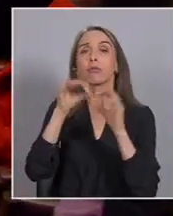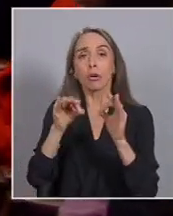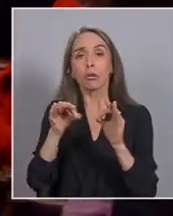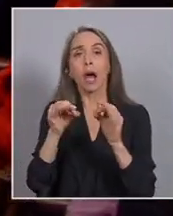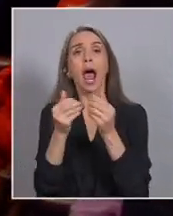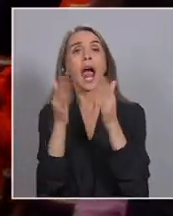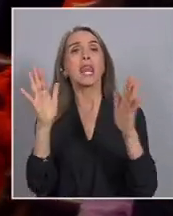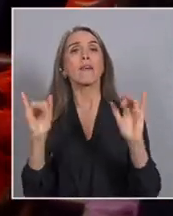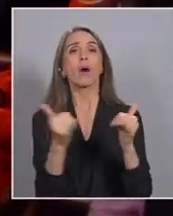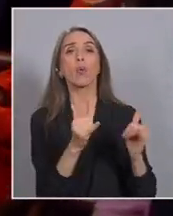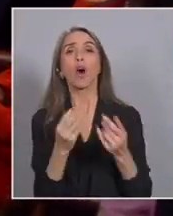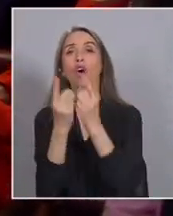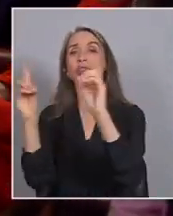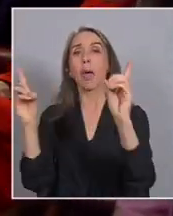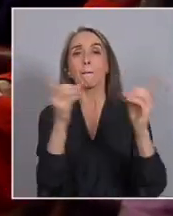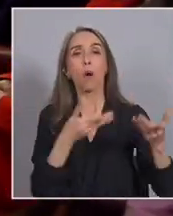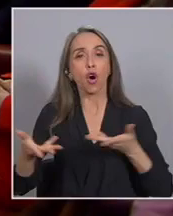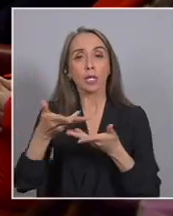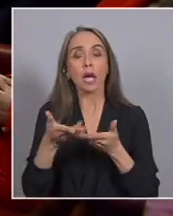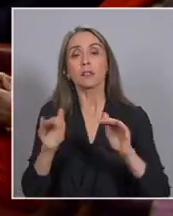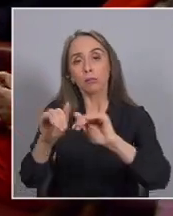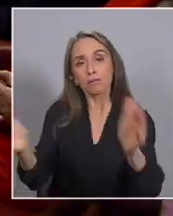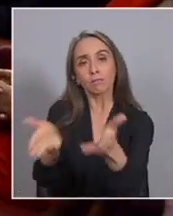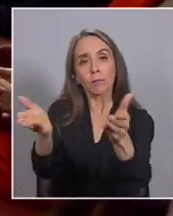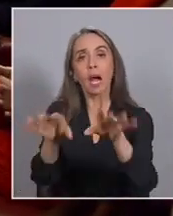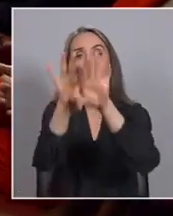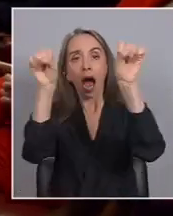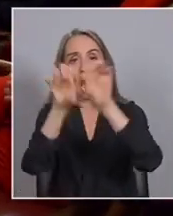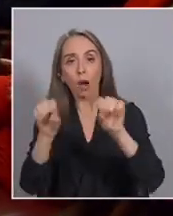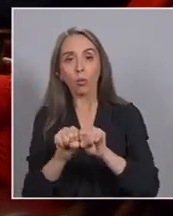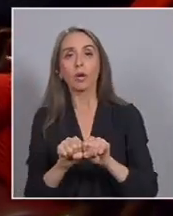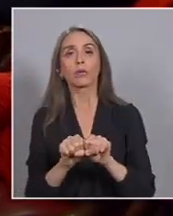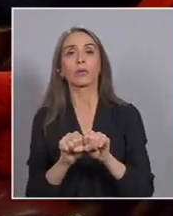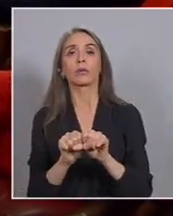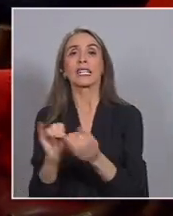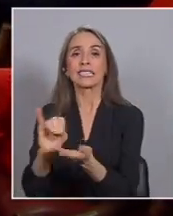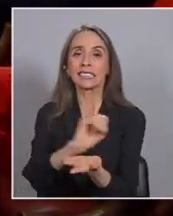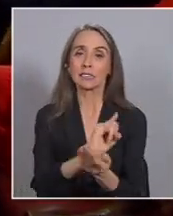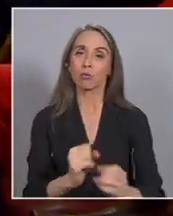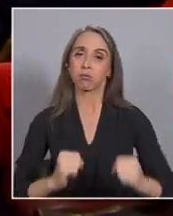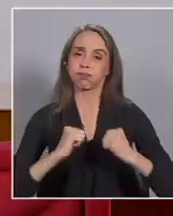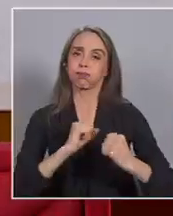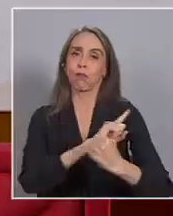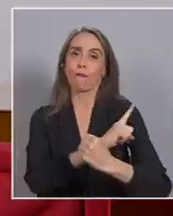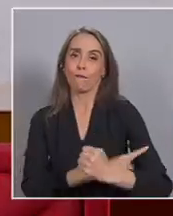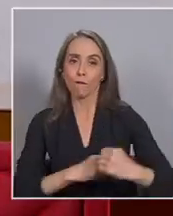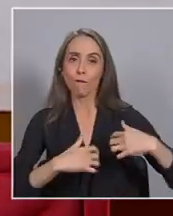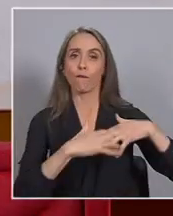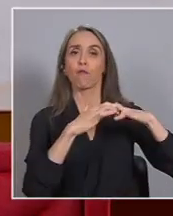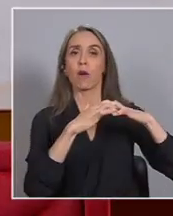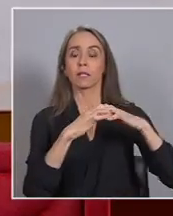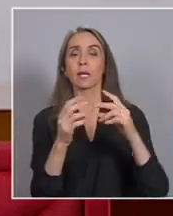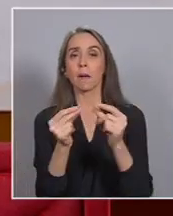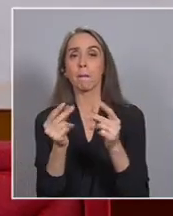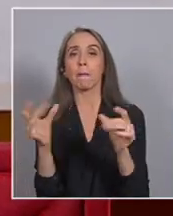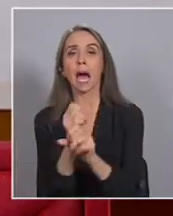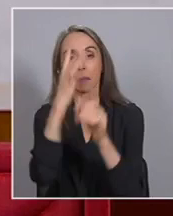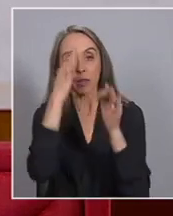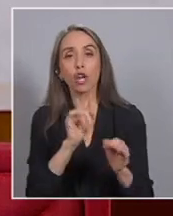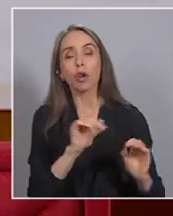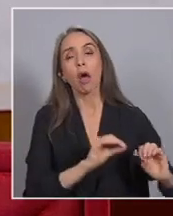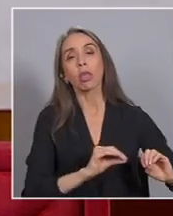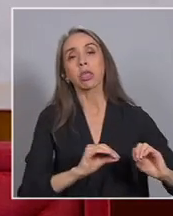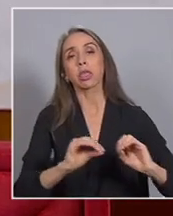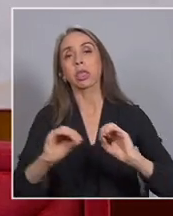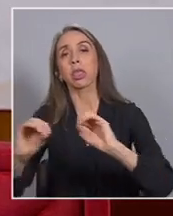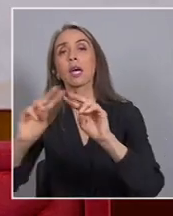democrático, que promueva los acuerdos, que fortalezca nuestras instituciones, que acelere las decisiones para no seguir